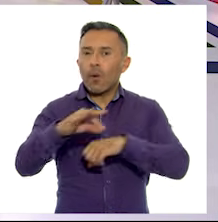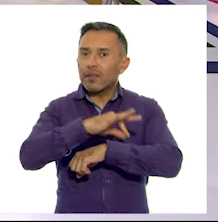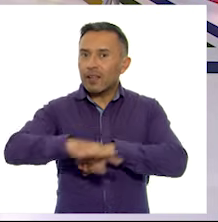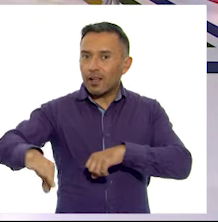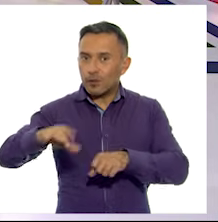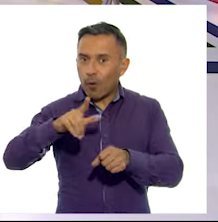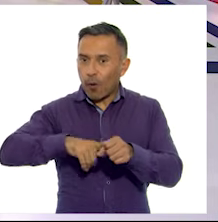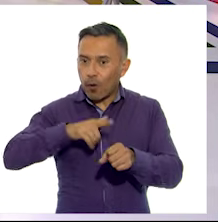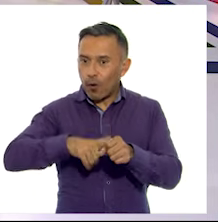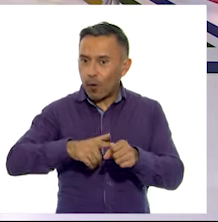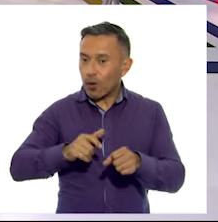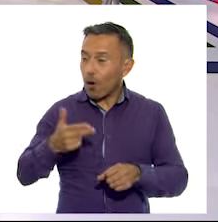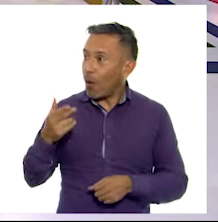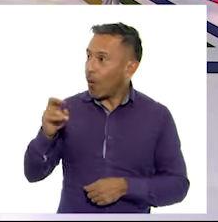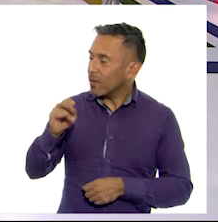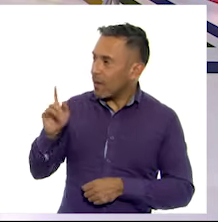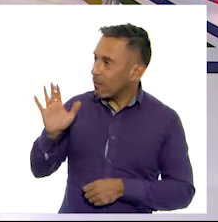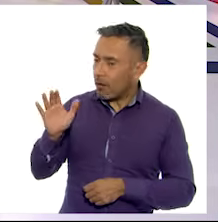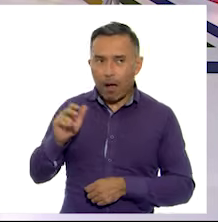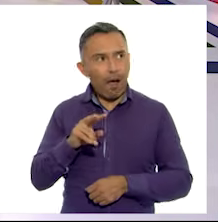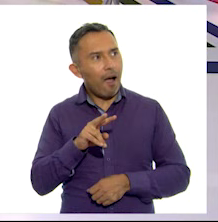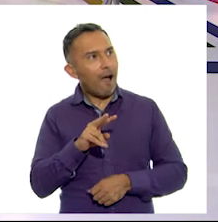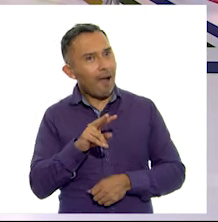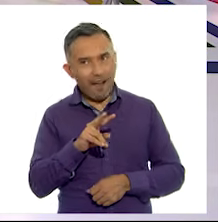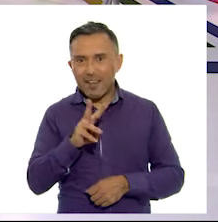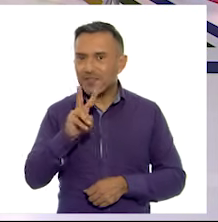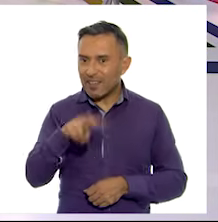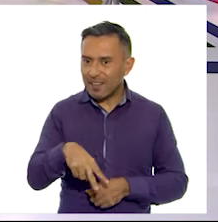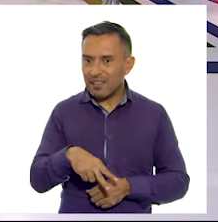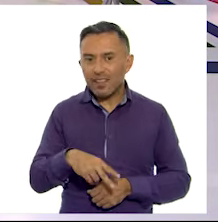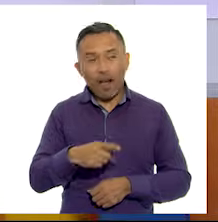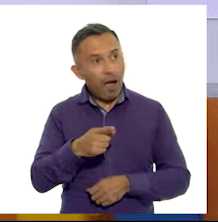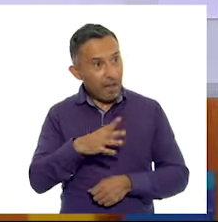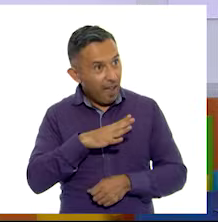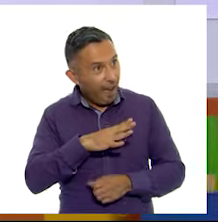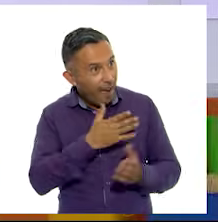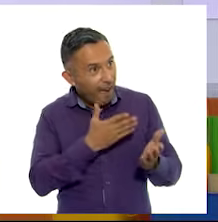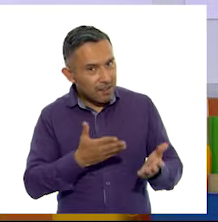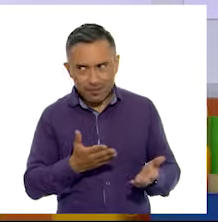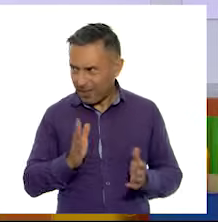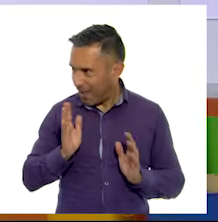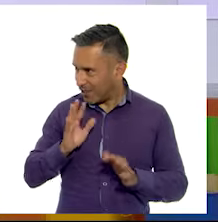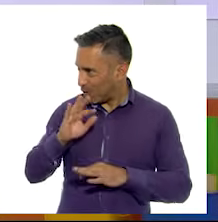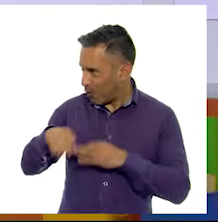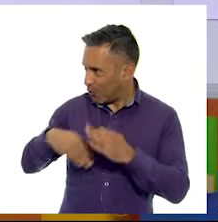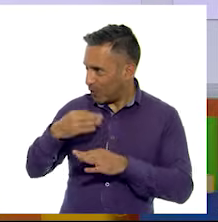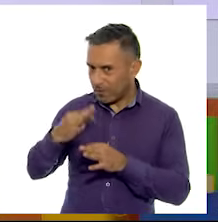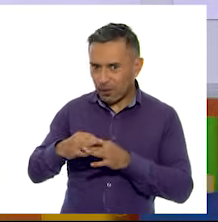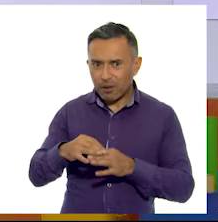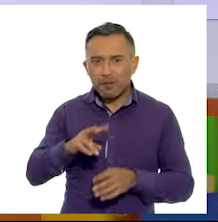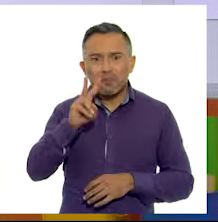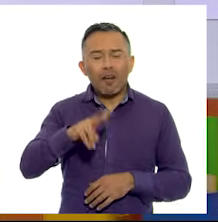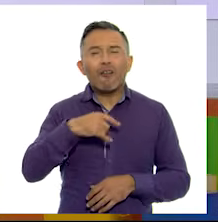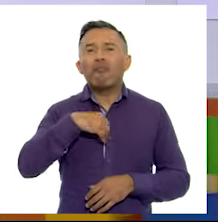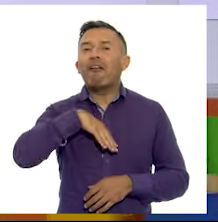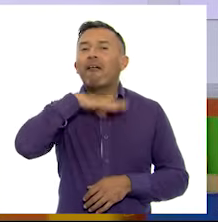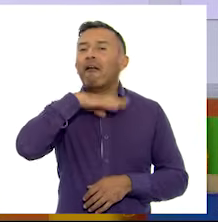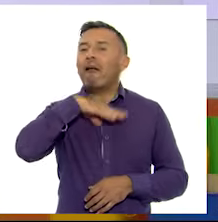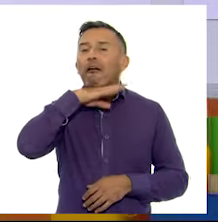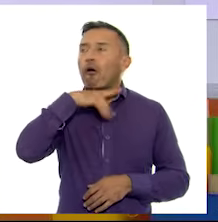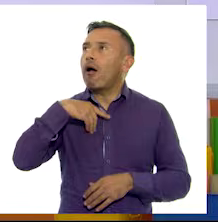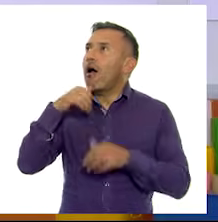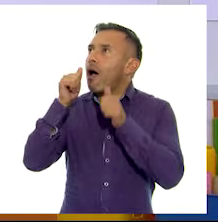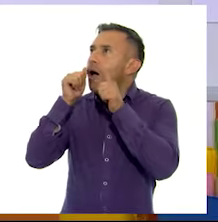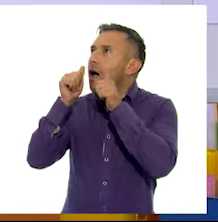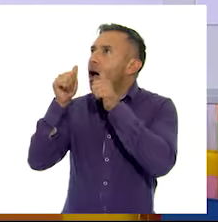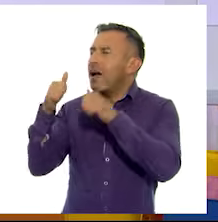Orte, hola. Ah, sí, es verdad. Hola, Eric, ya andabas por aquí. Ya estamos todos aquí, maestra. Andaba yo muy concentrada. Sí te